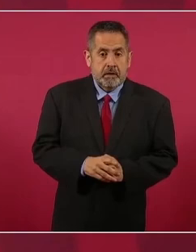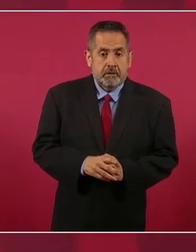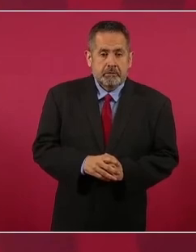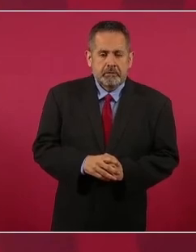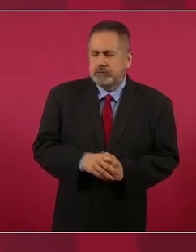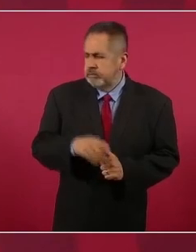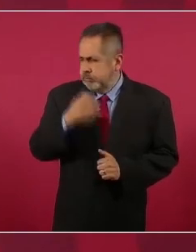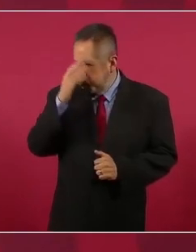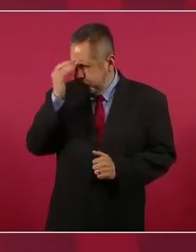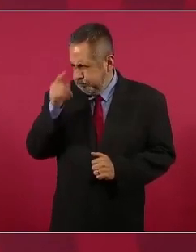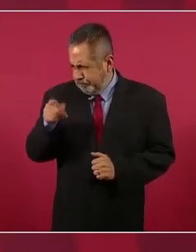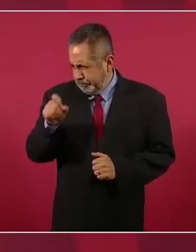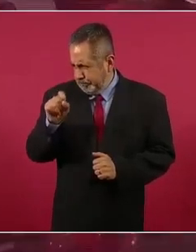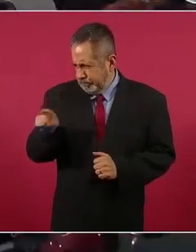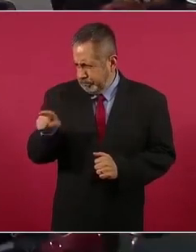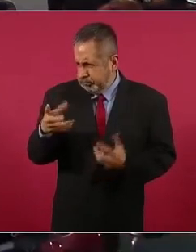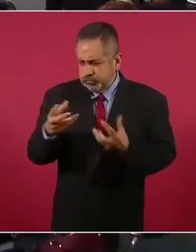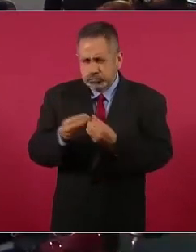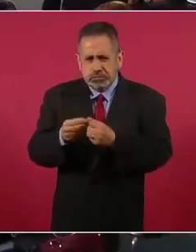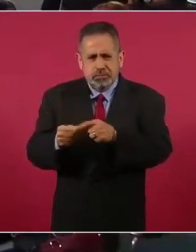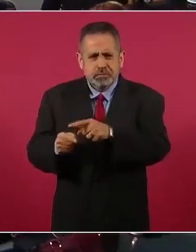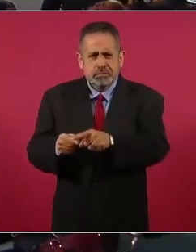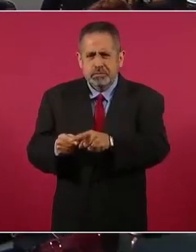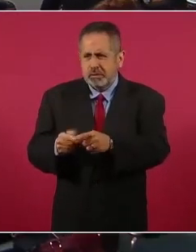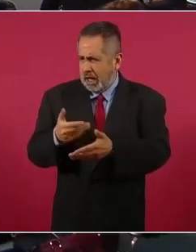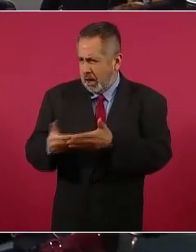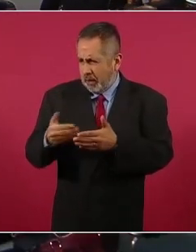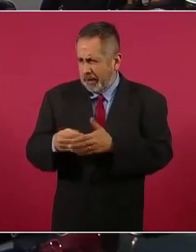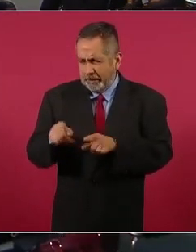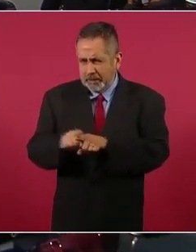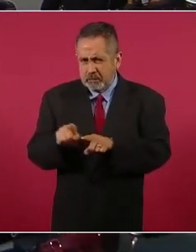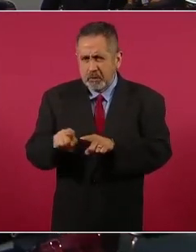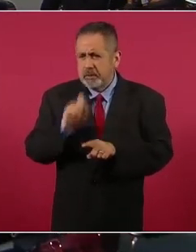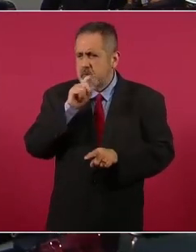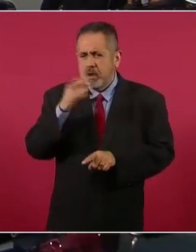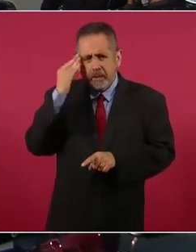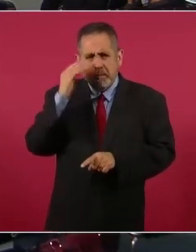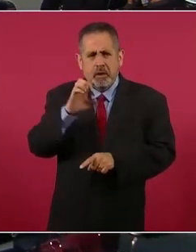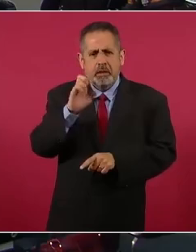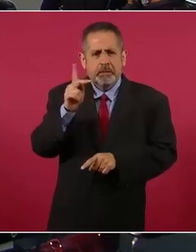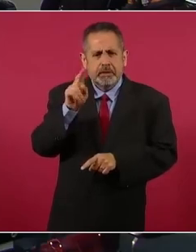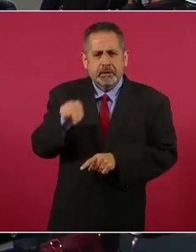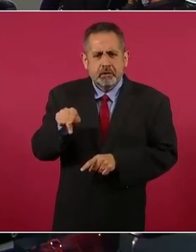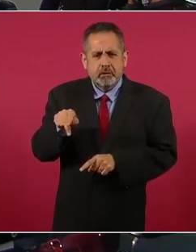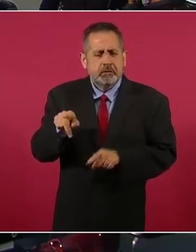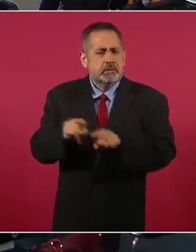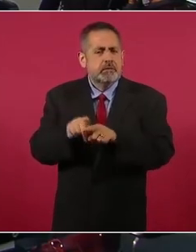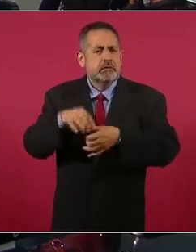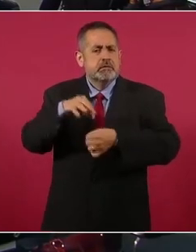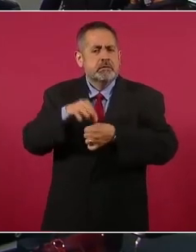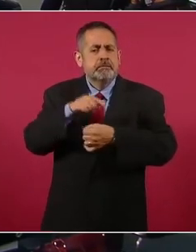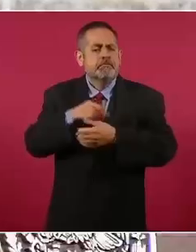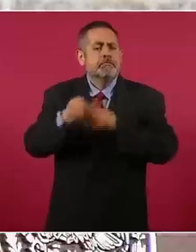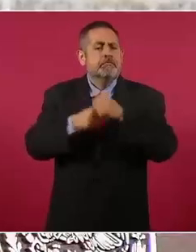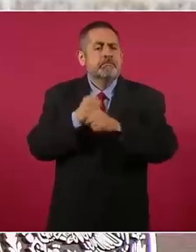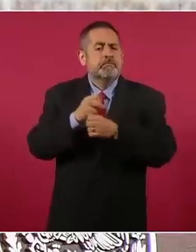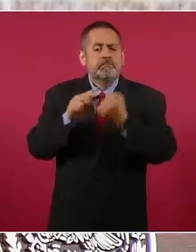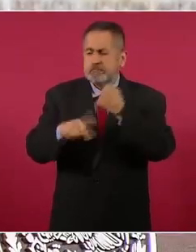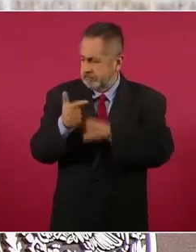no sé si estaba ya el actual, cuando Peña, cuando la elección del 12 ya